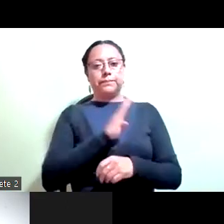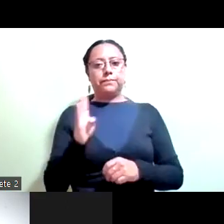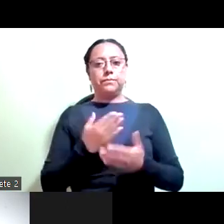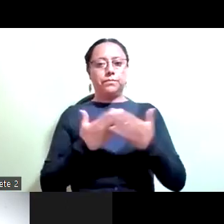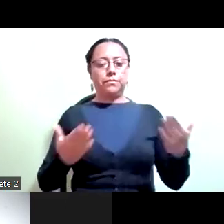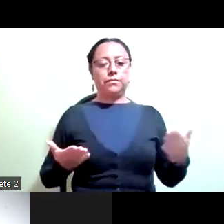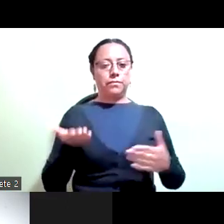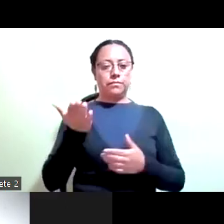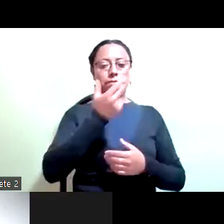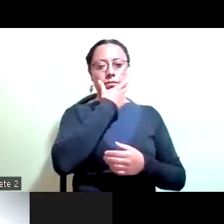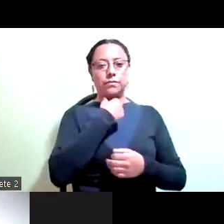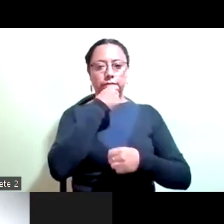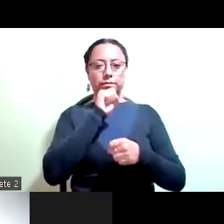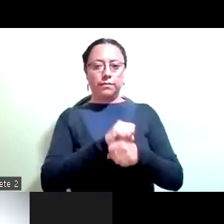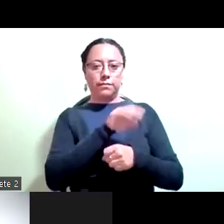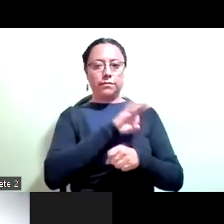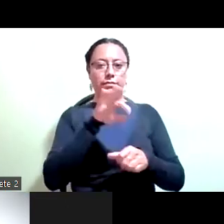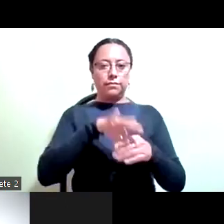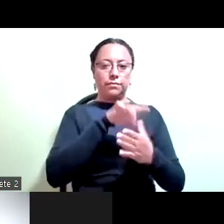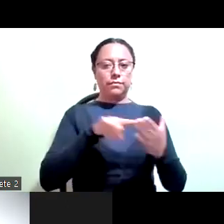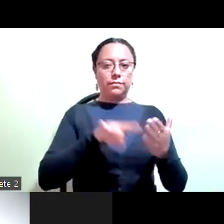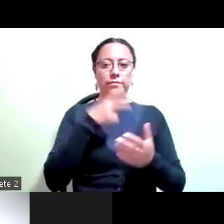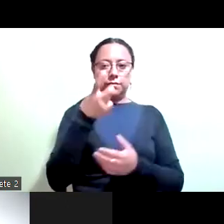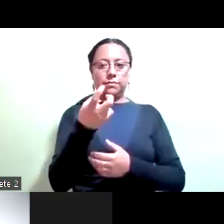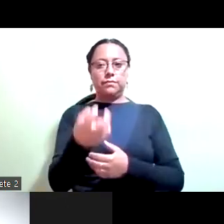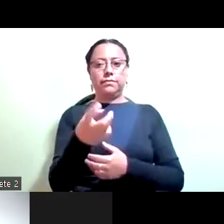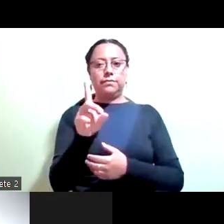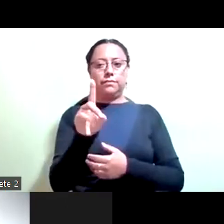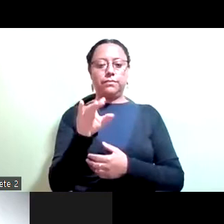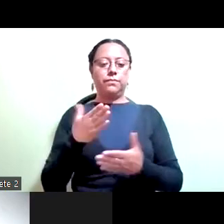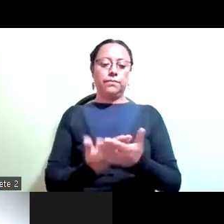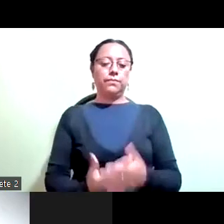secretario que pueda someter a votación el presente dictamen.